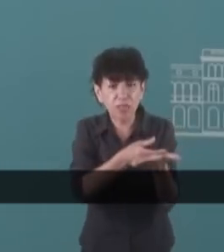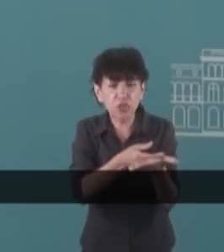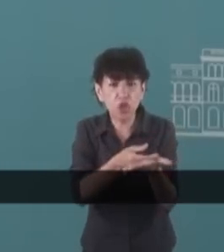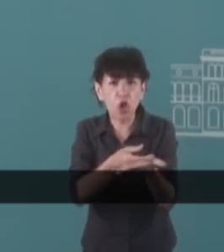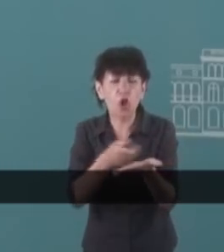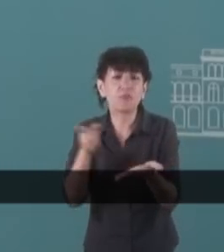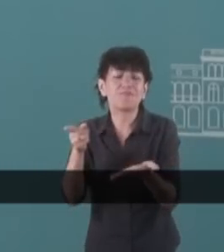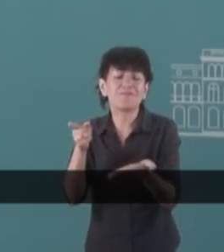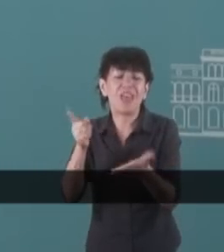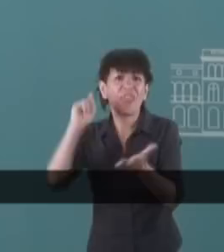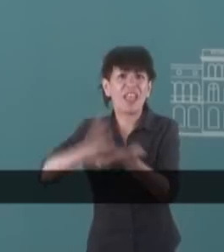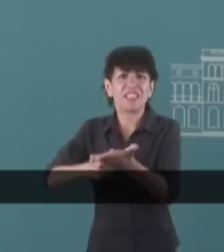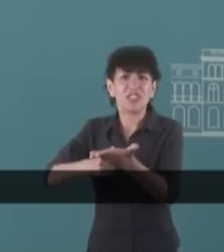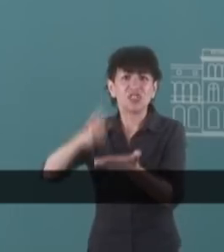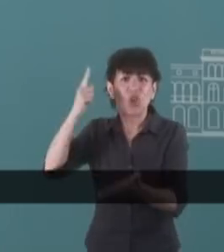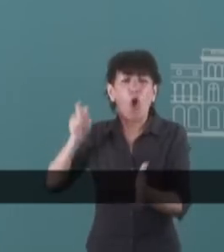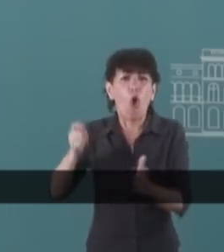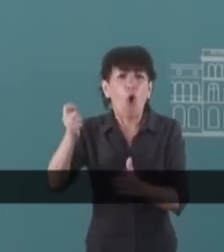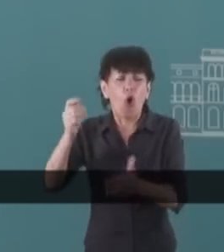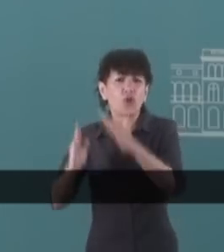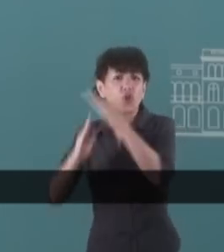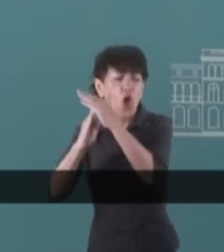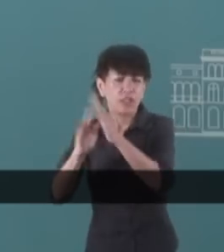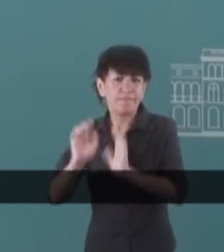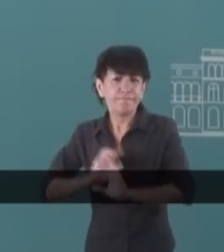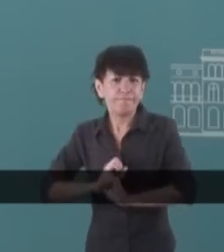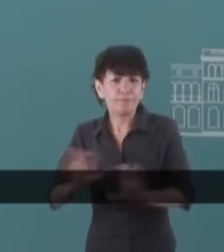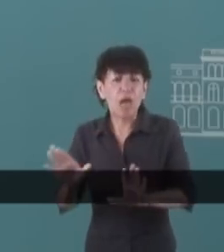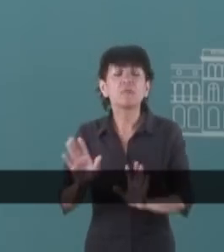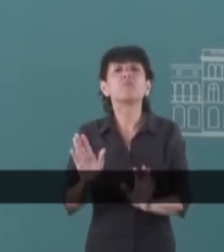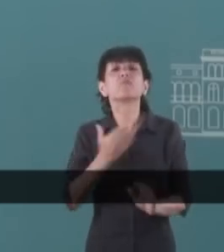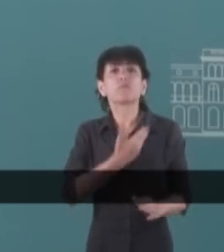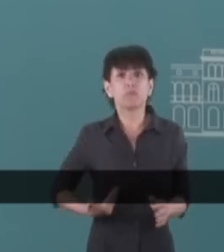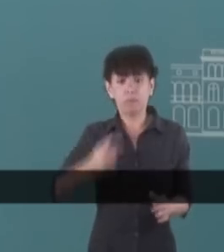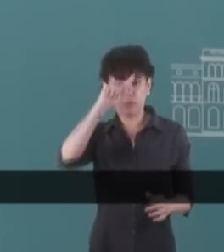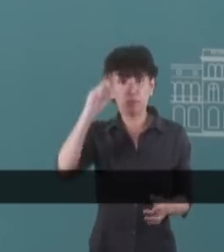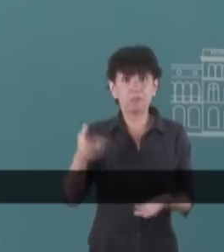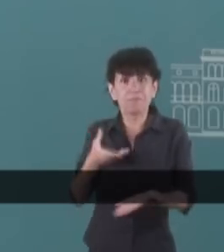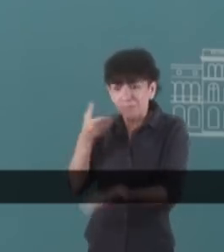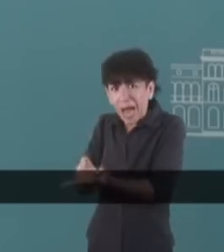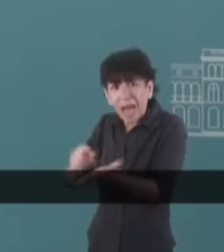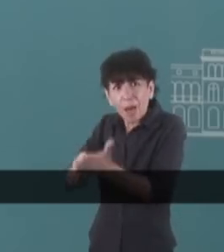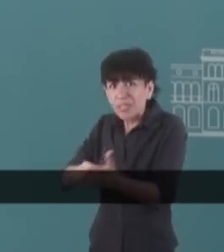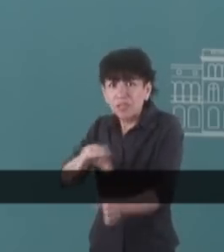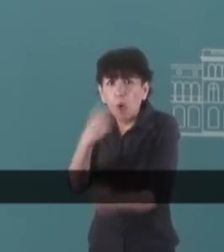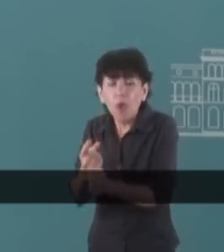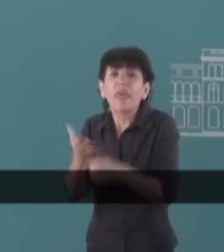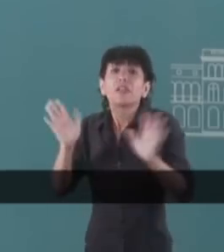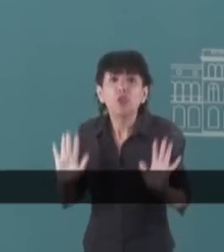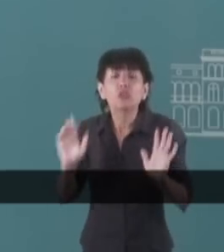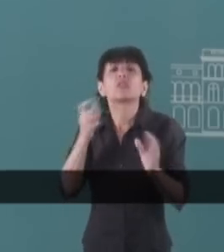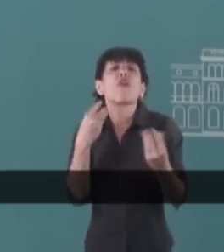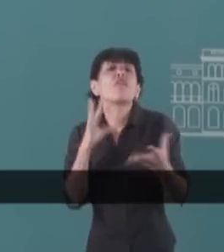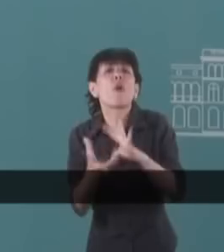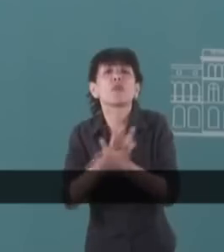lugar. El gobierno nacional no tiene los recursos para hacer frente a ese pago, por eso dijo que en cualquier caso estarán los bonos